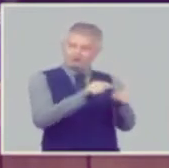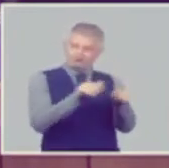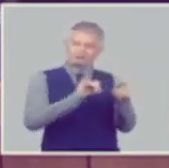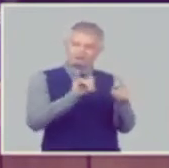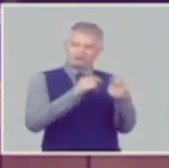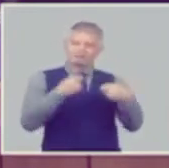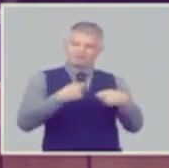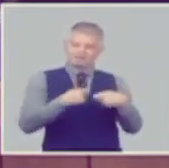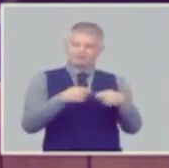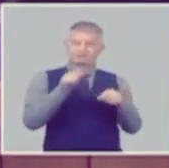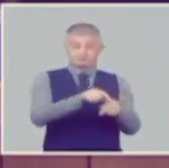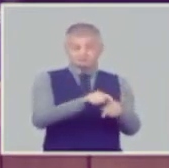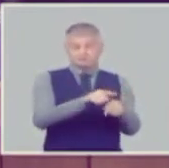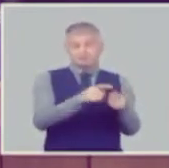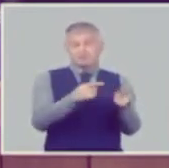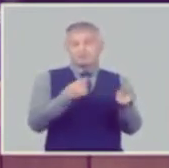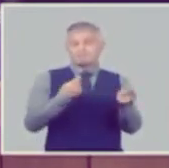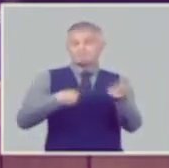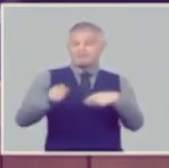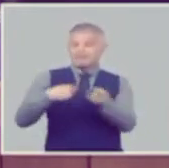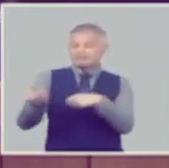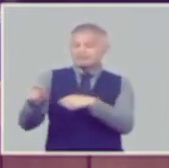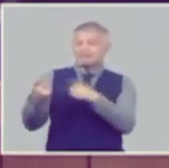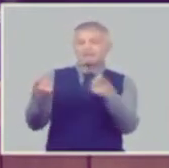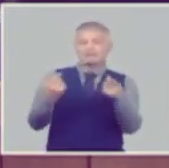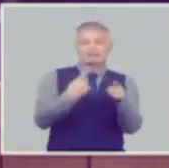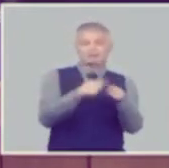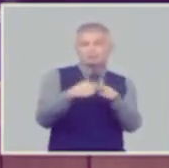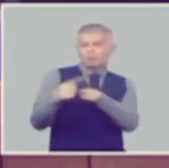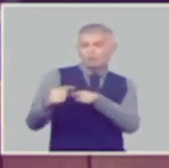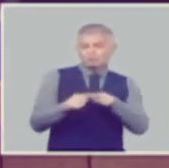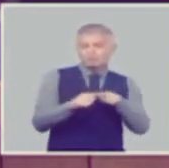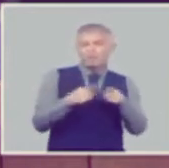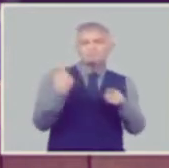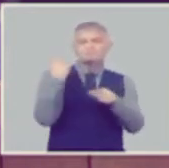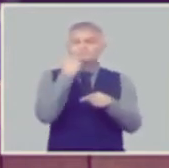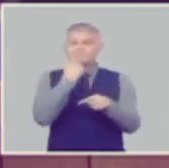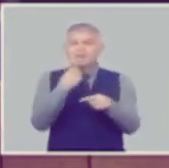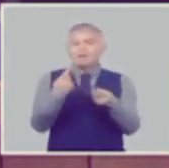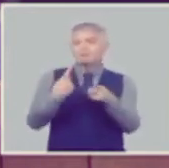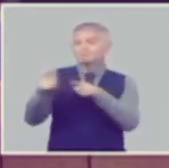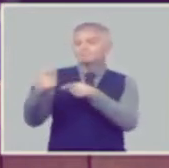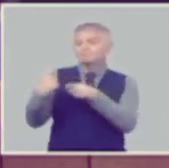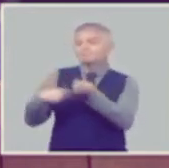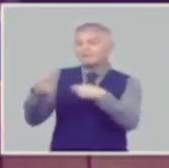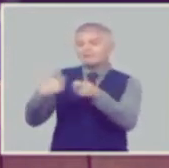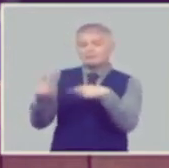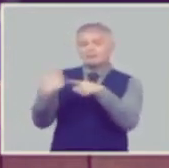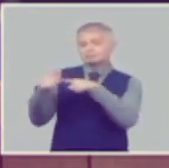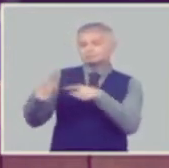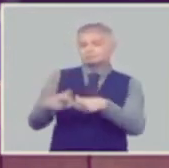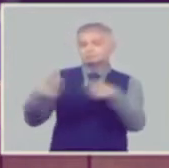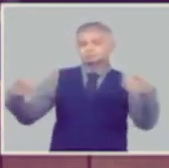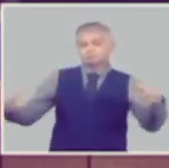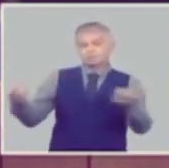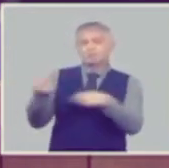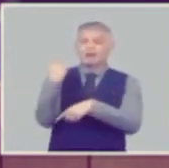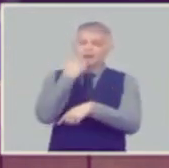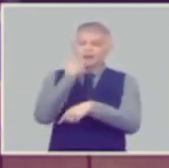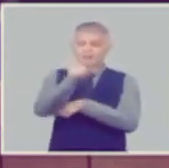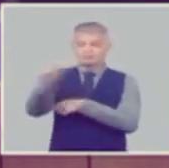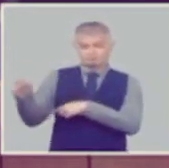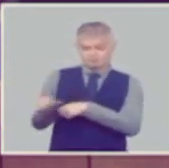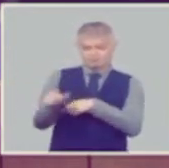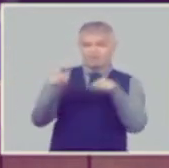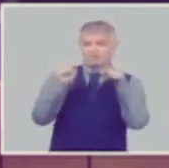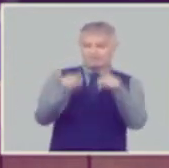nacional como proveedor de las ventas minoristas y mayoristas en divisas. En ese contexto, será preciso